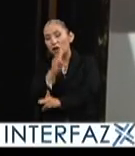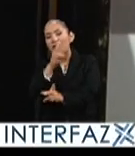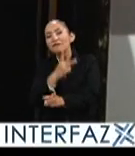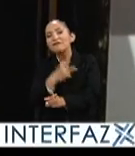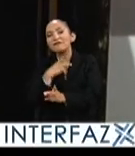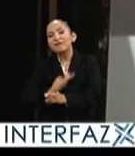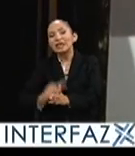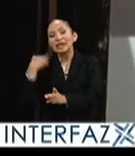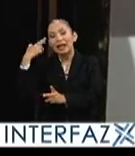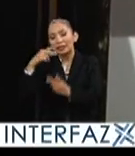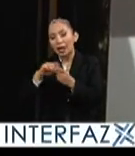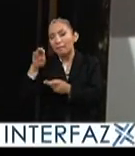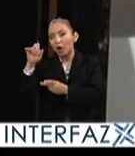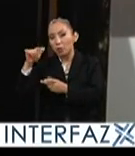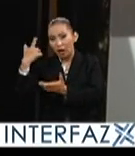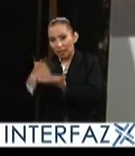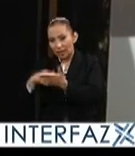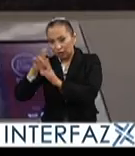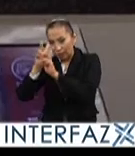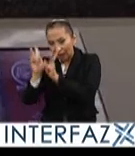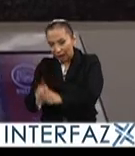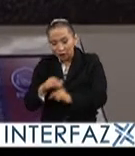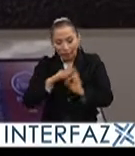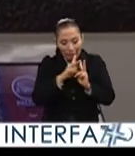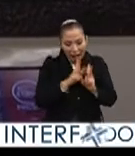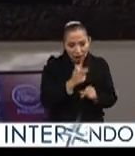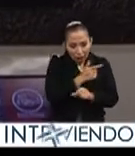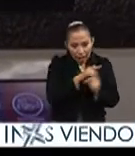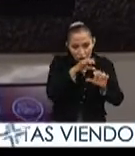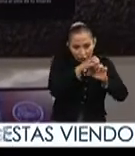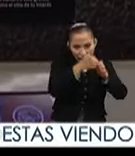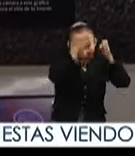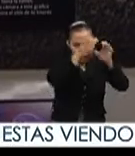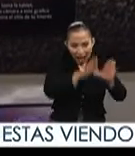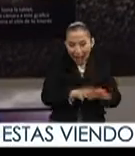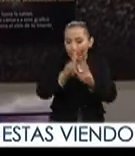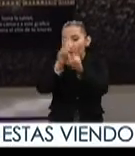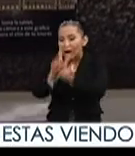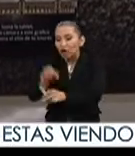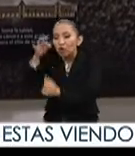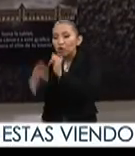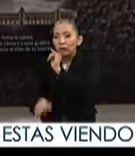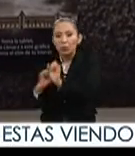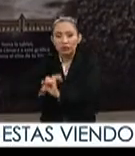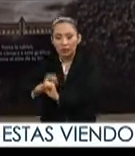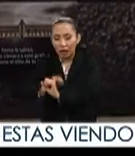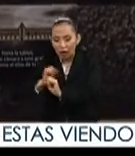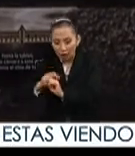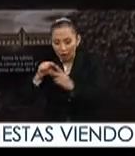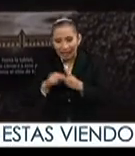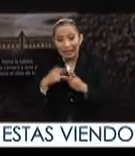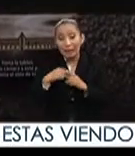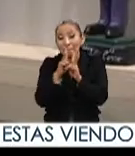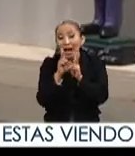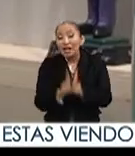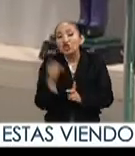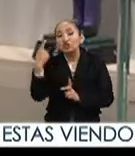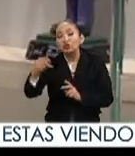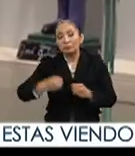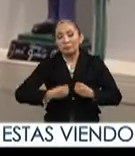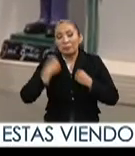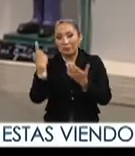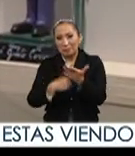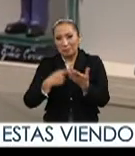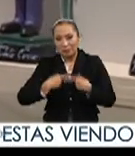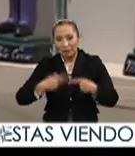Virreyes, los Borbones en Palacio, el Palacio Nacional, el Palacio en el Último Siglo y el Palacio y sus